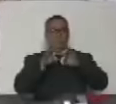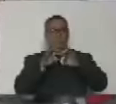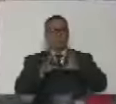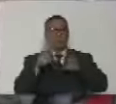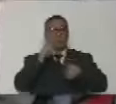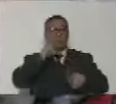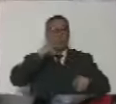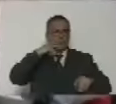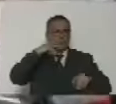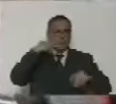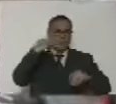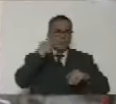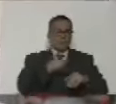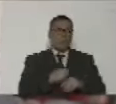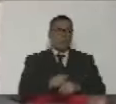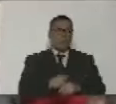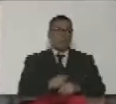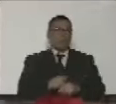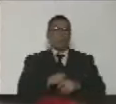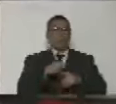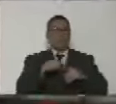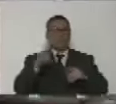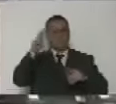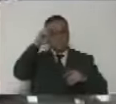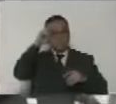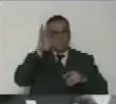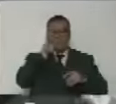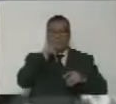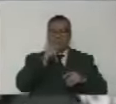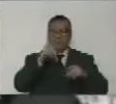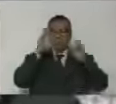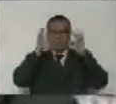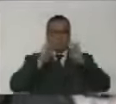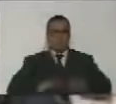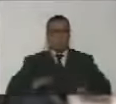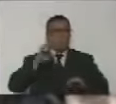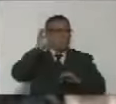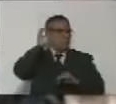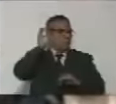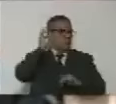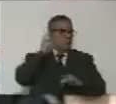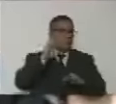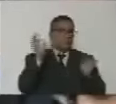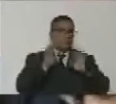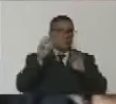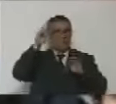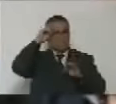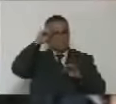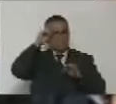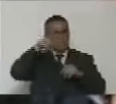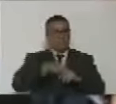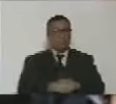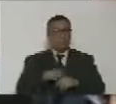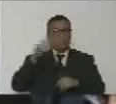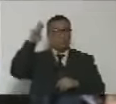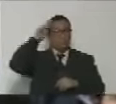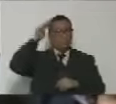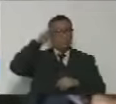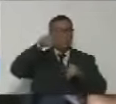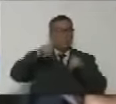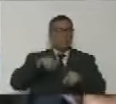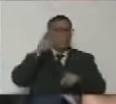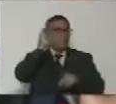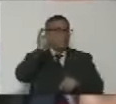es el abuso, que es el irrespeto a su condición de mujer, el irrespeto a su condición de maestra,